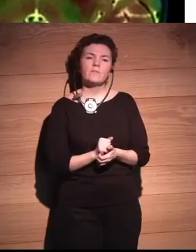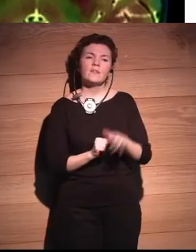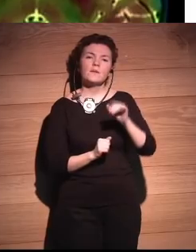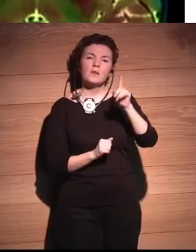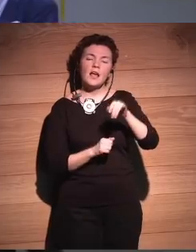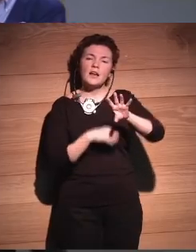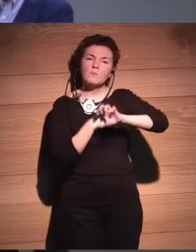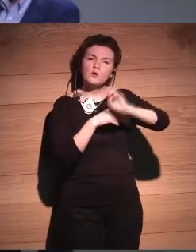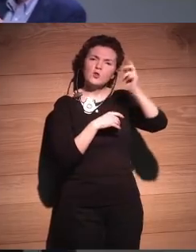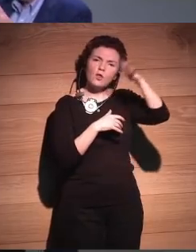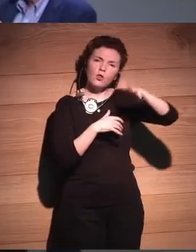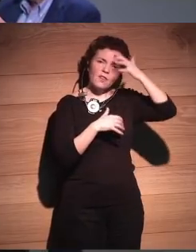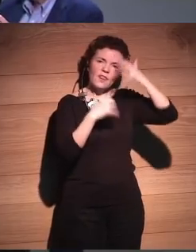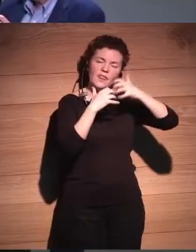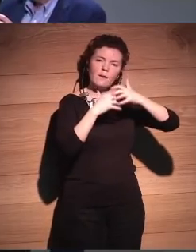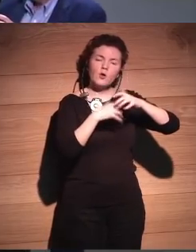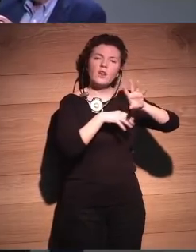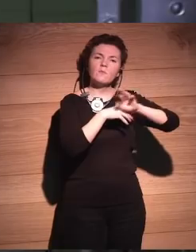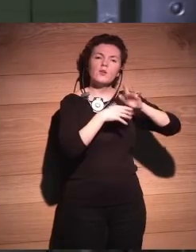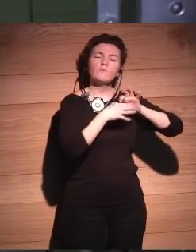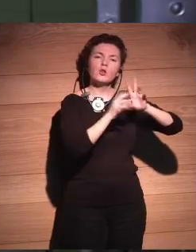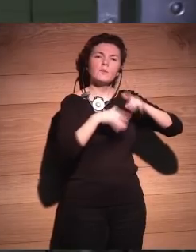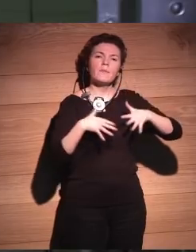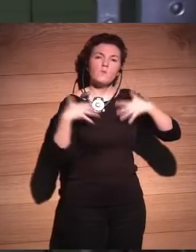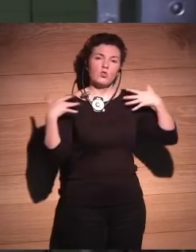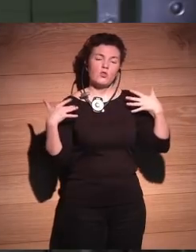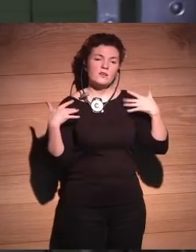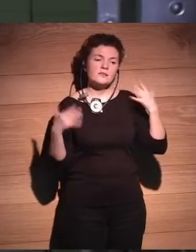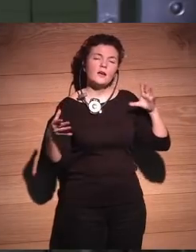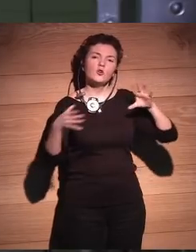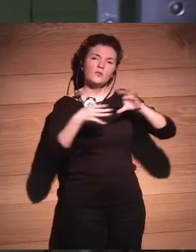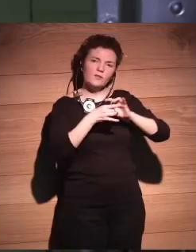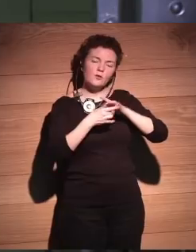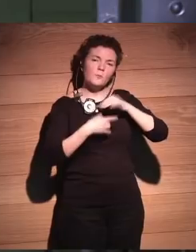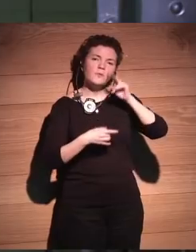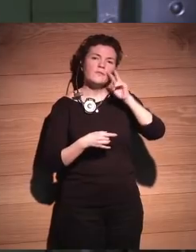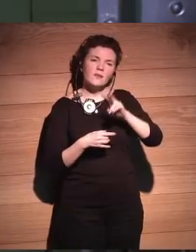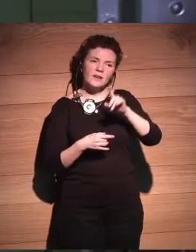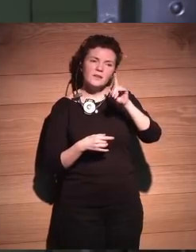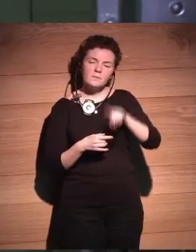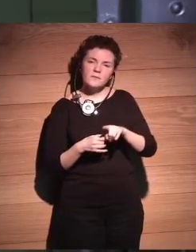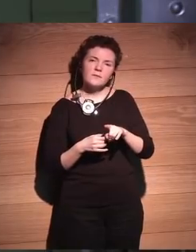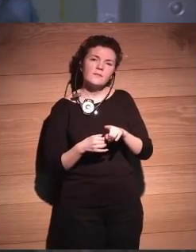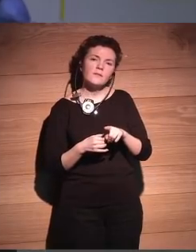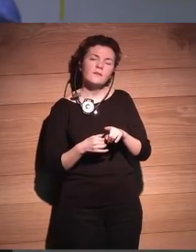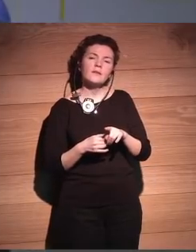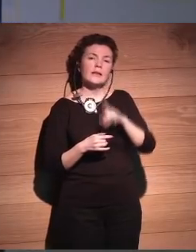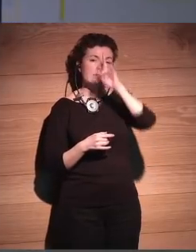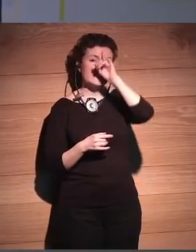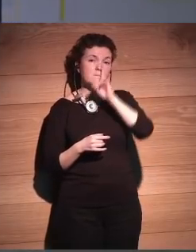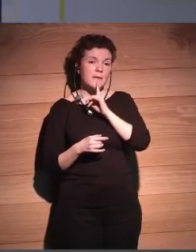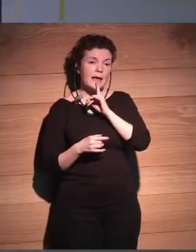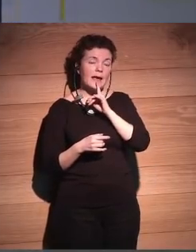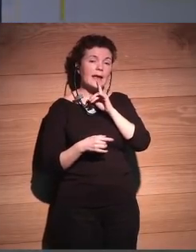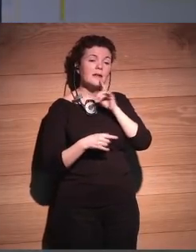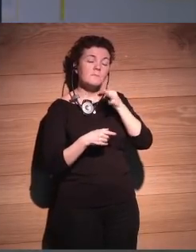también hay receptores en la otra parte del cerebro que controlan las emociones y ahora ya están conectados entre sí. Podemos ver tanto en las imágenes como